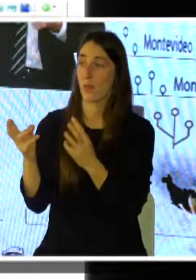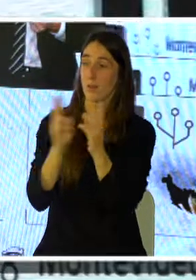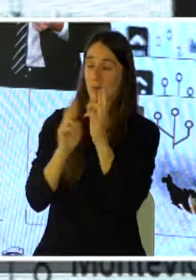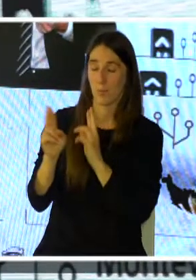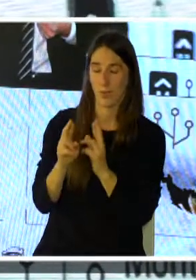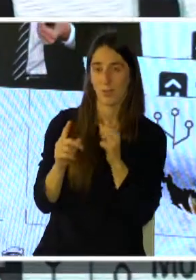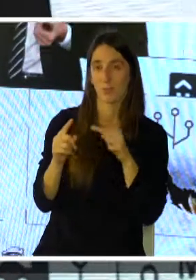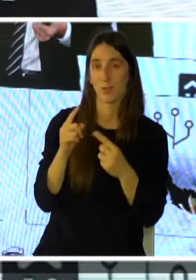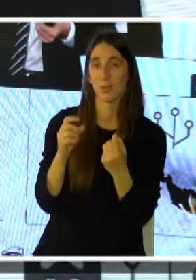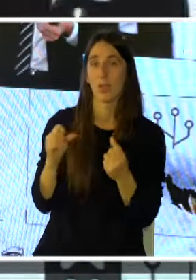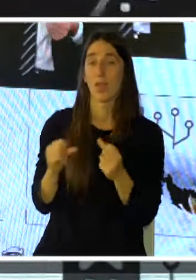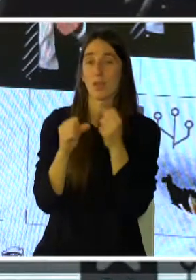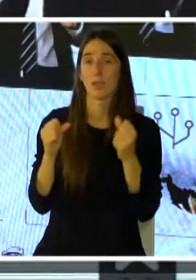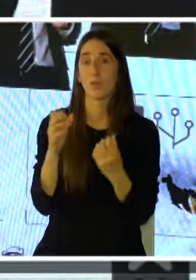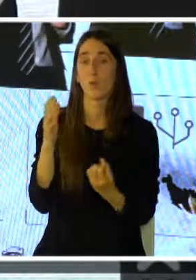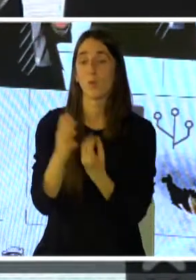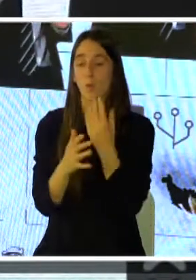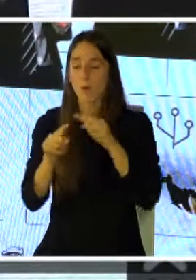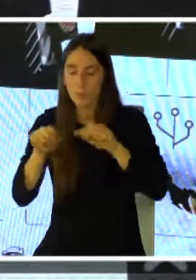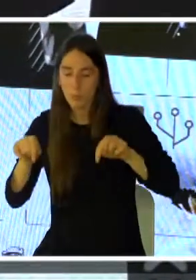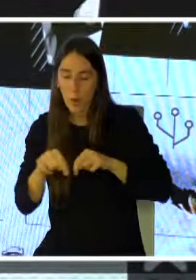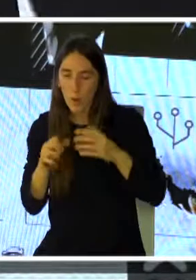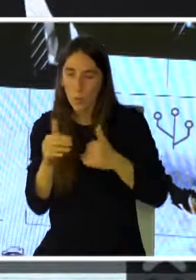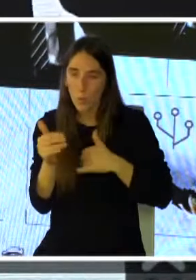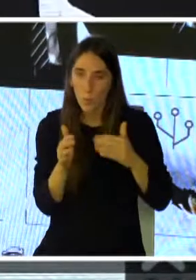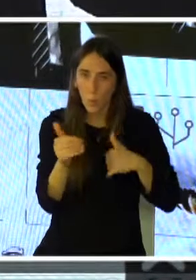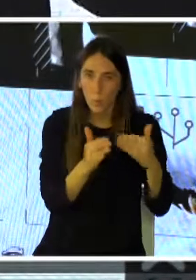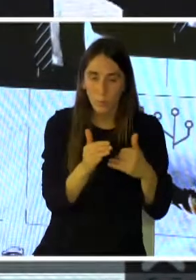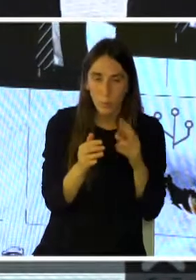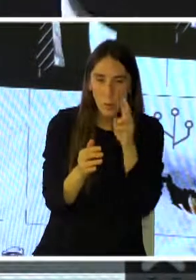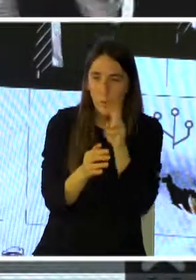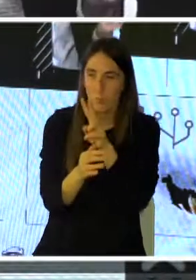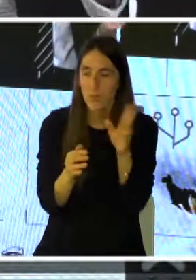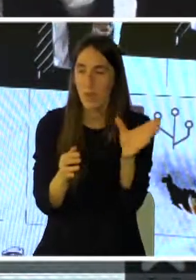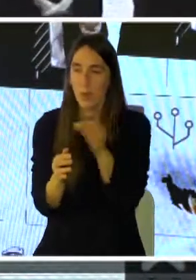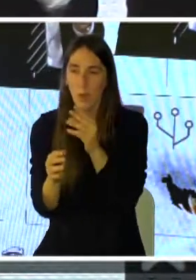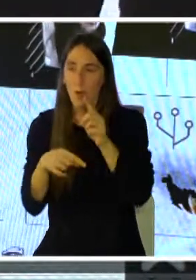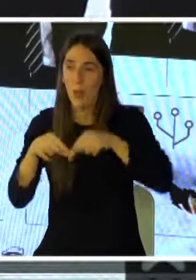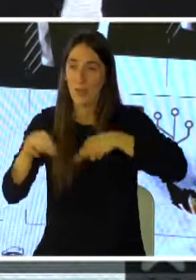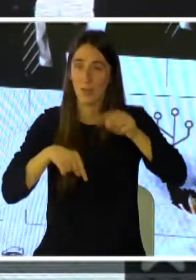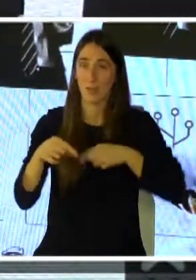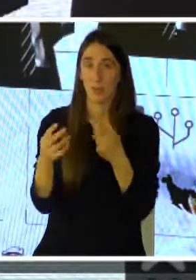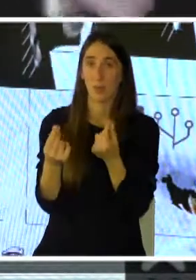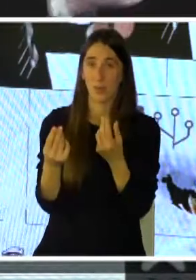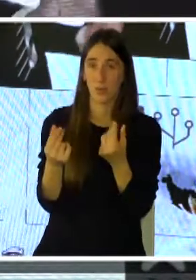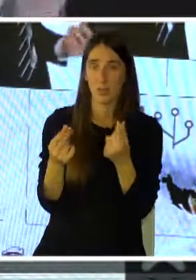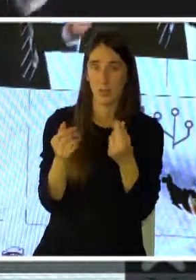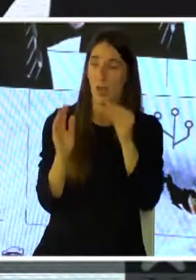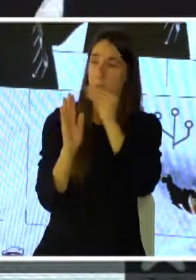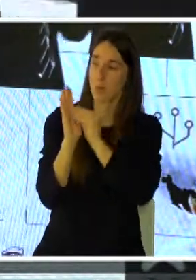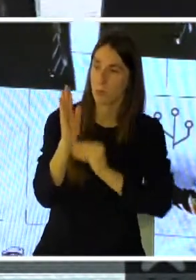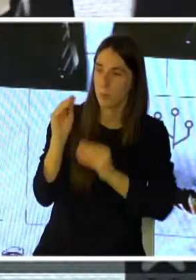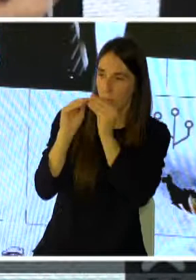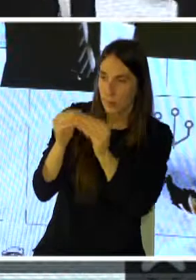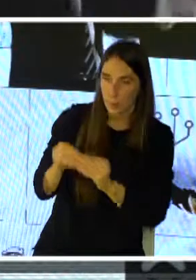que elaboramos diferentes cubos que miran todo lo que es la gestión financiera, la gestión presupuestal, cuánto es